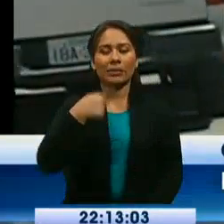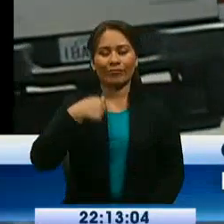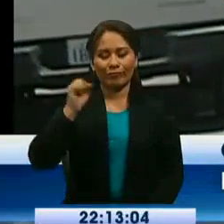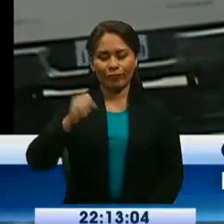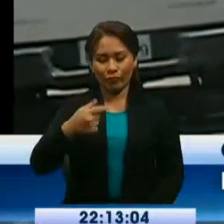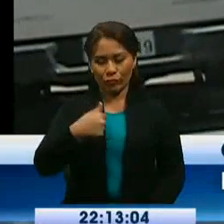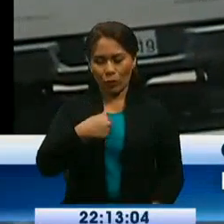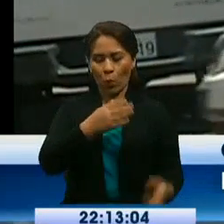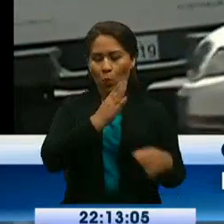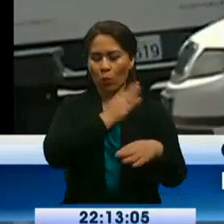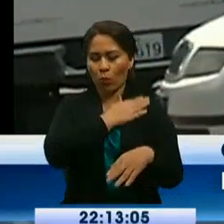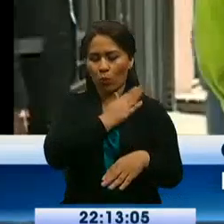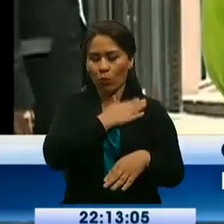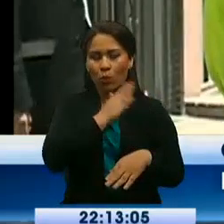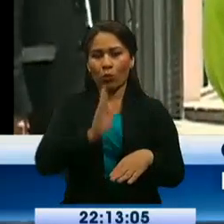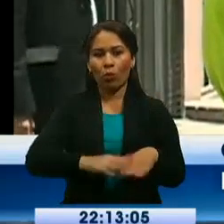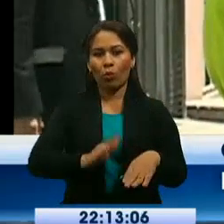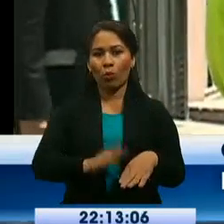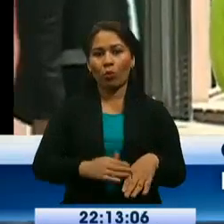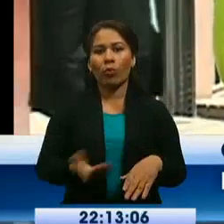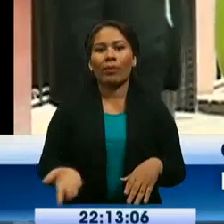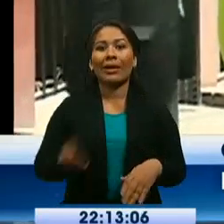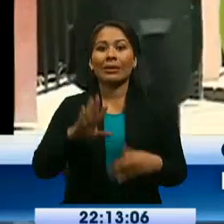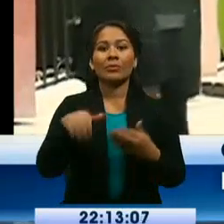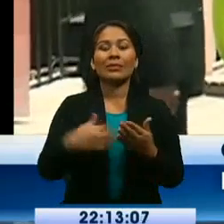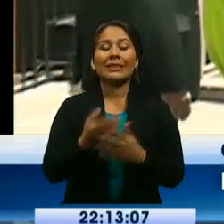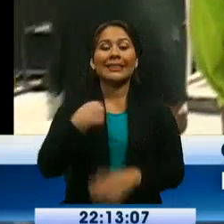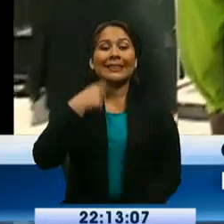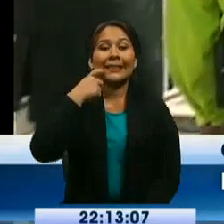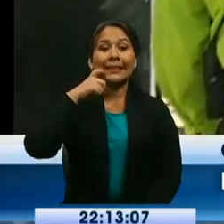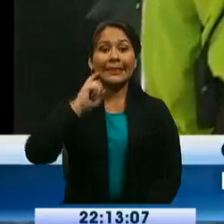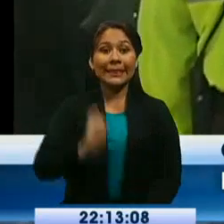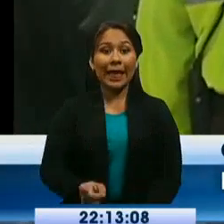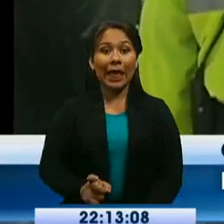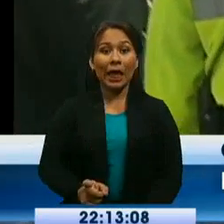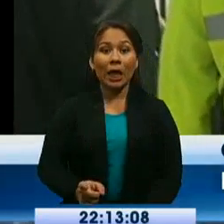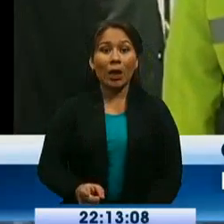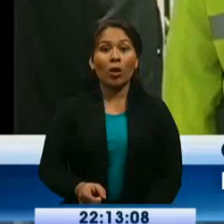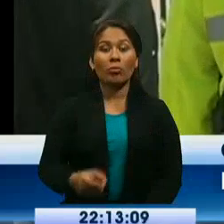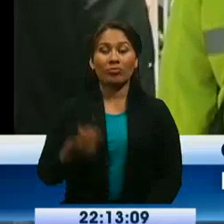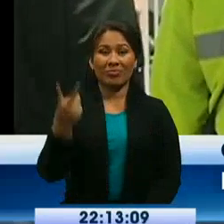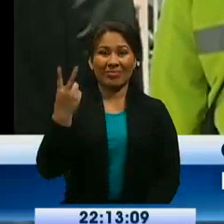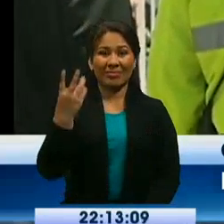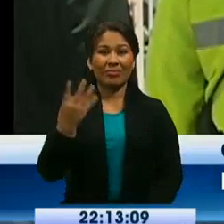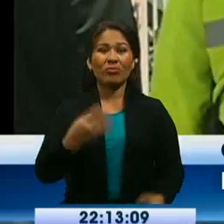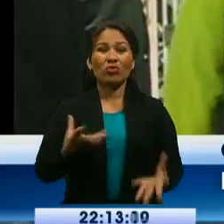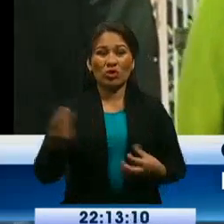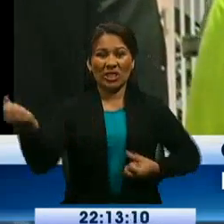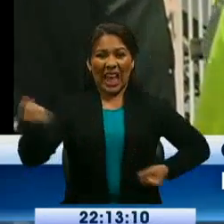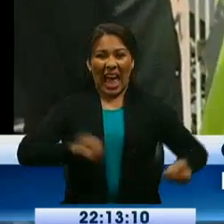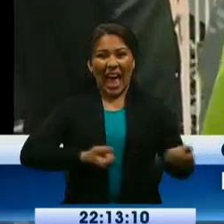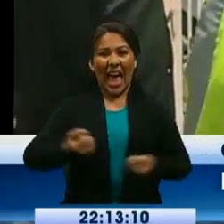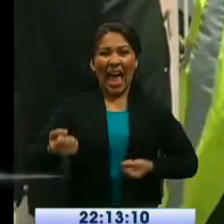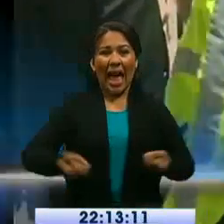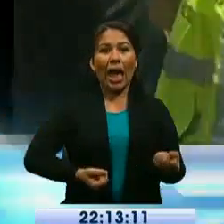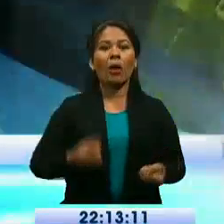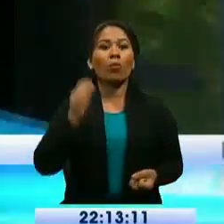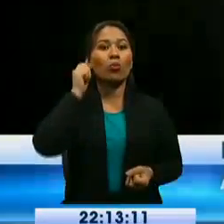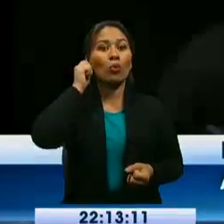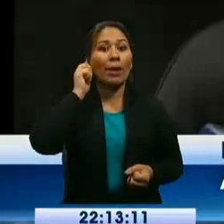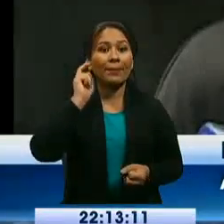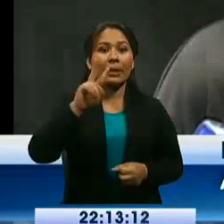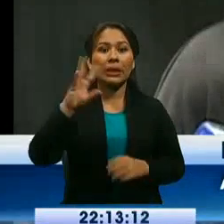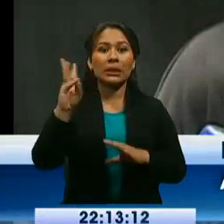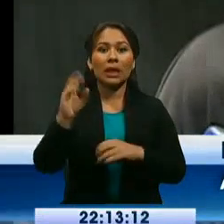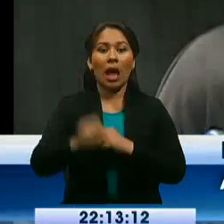del crimen. Aparentemente habría actuado llevado por los celos. Dos certeras puñaladas acabaron con la vida de la mujer de 26 años de edad.